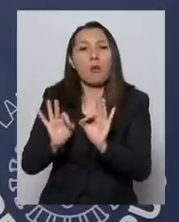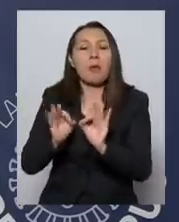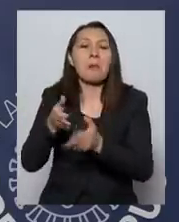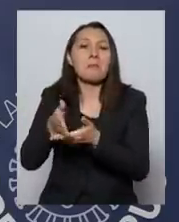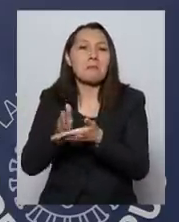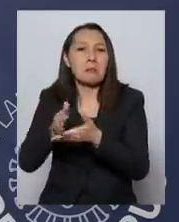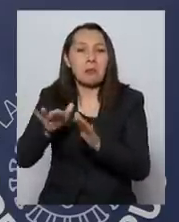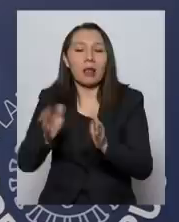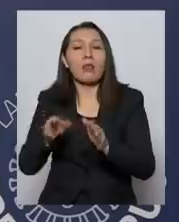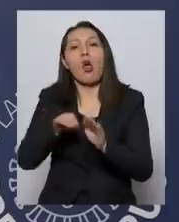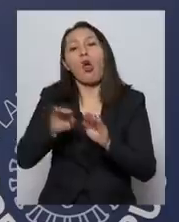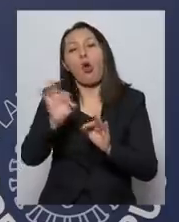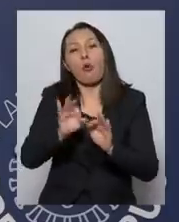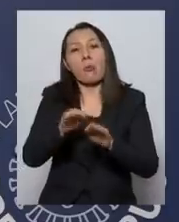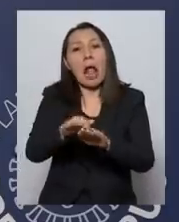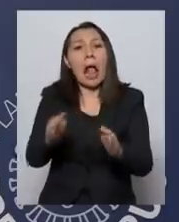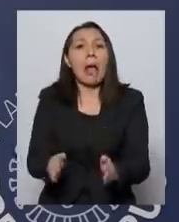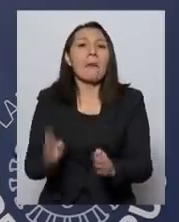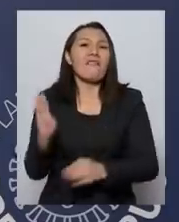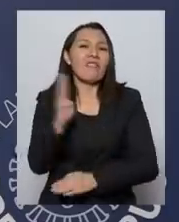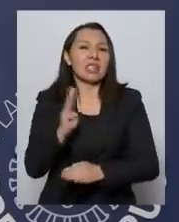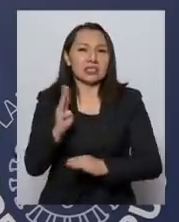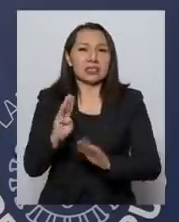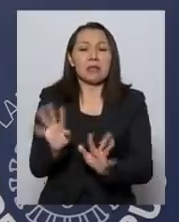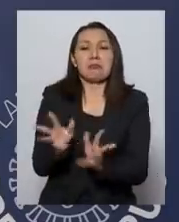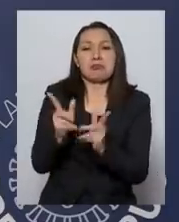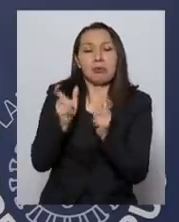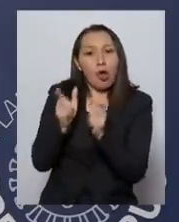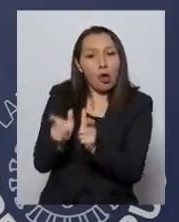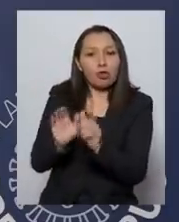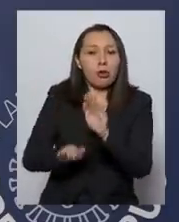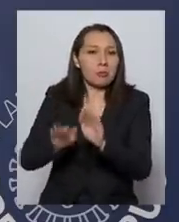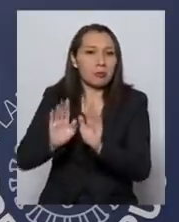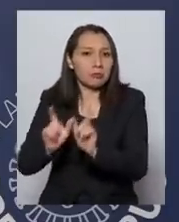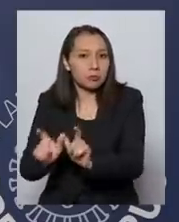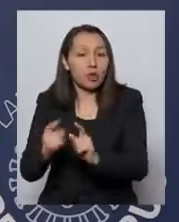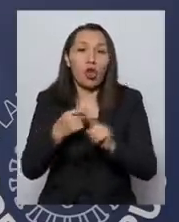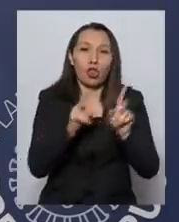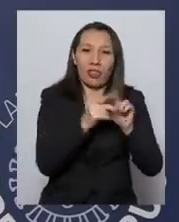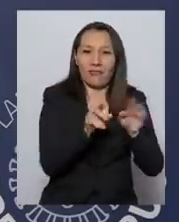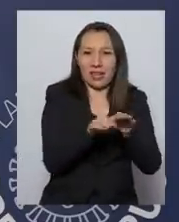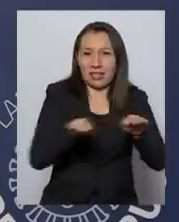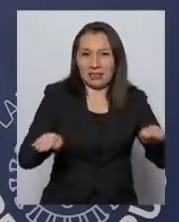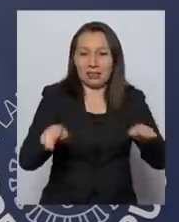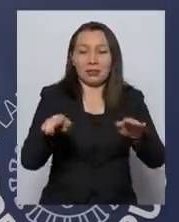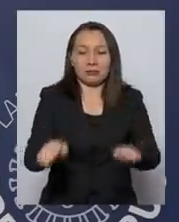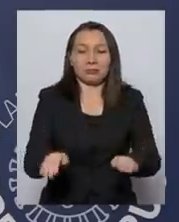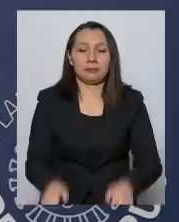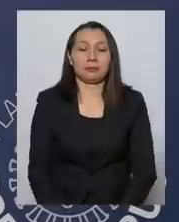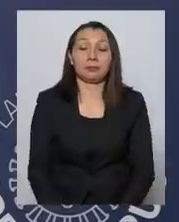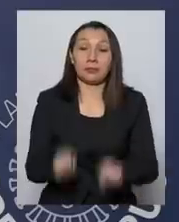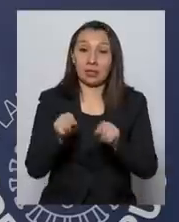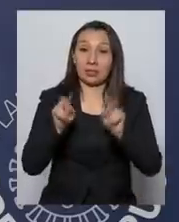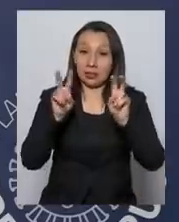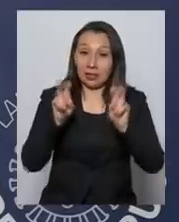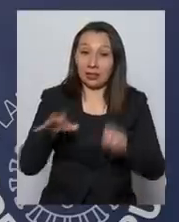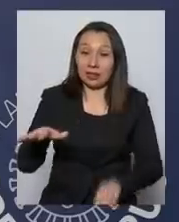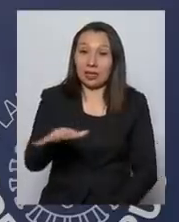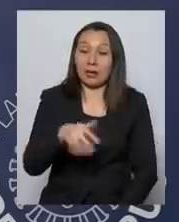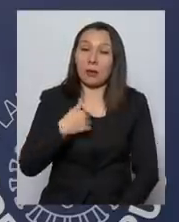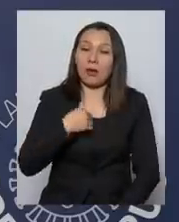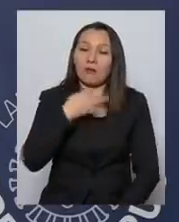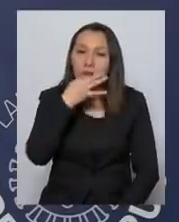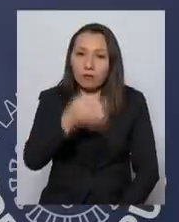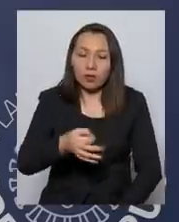intermedio o camas básicas. En ese contexto, me quiero